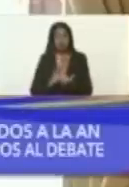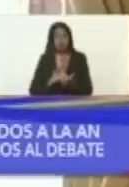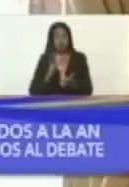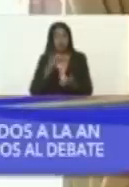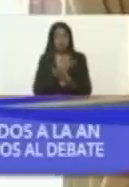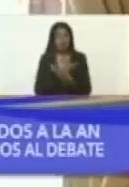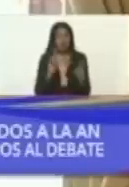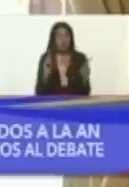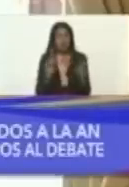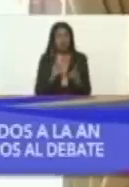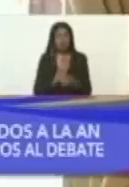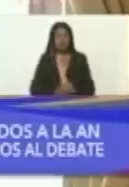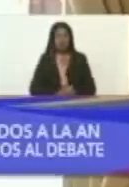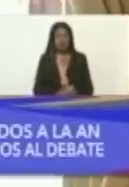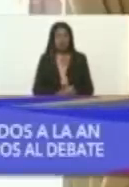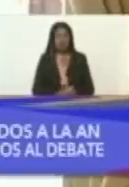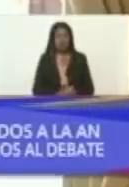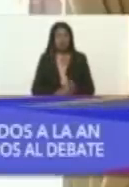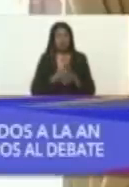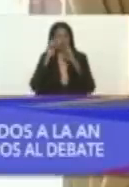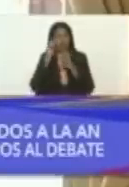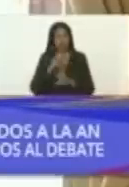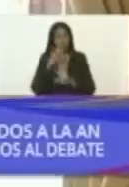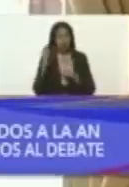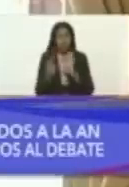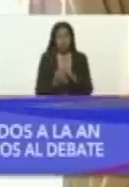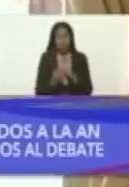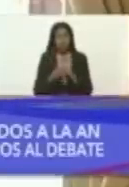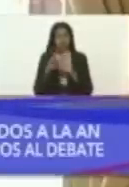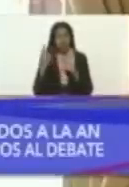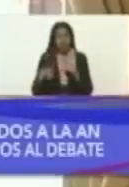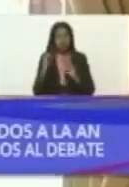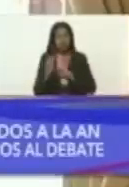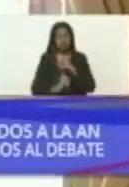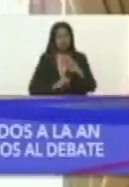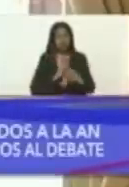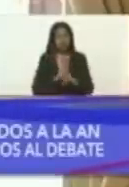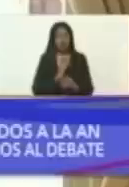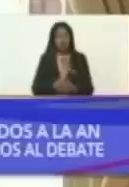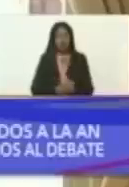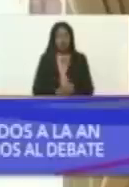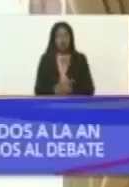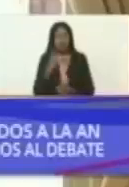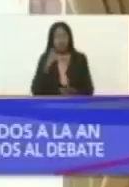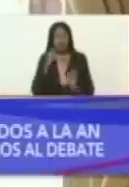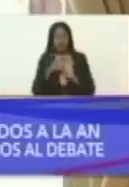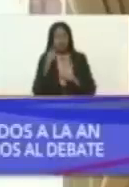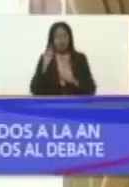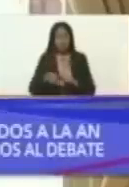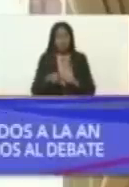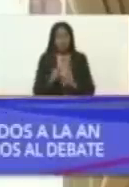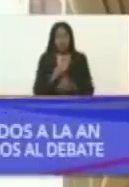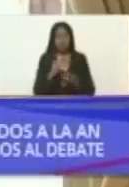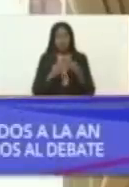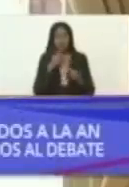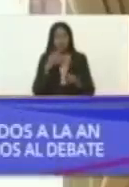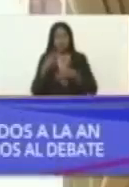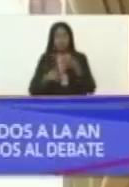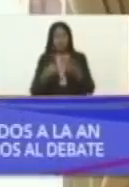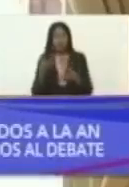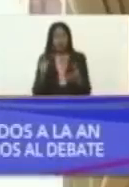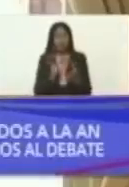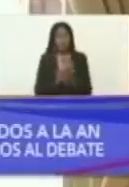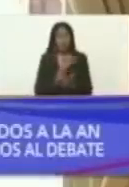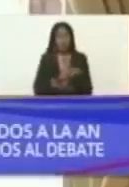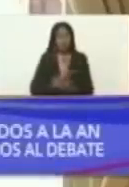democrático de respeto total al derecho internacional y además como dice nuestro amigo